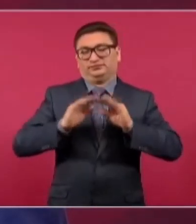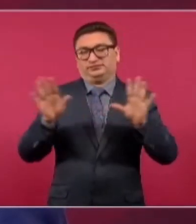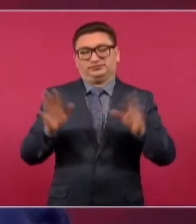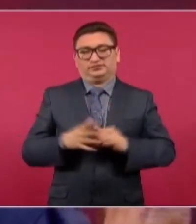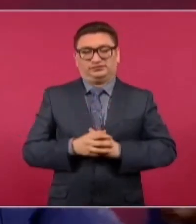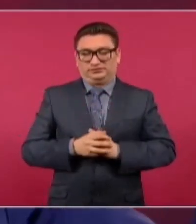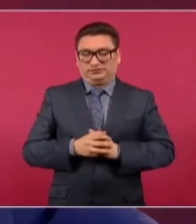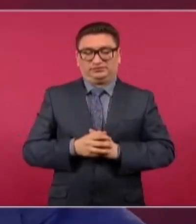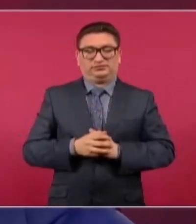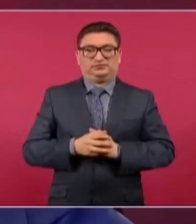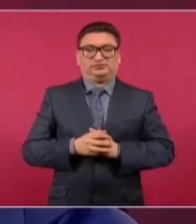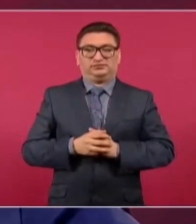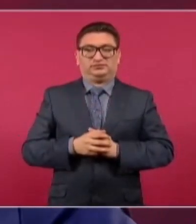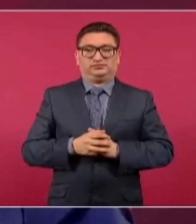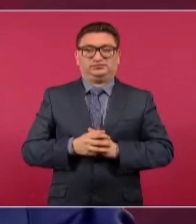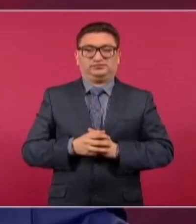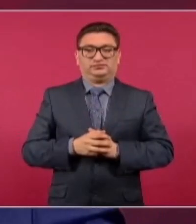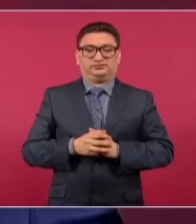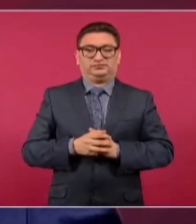como no les